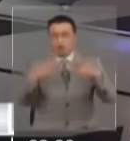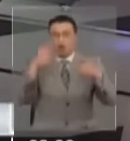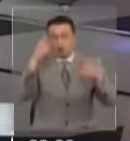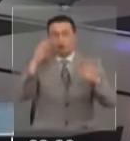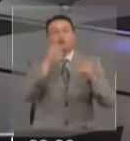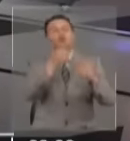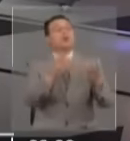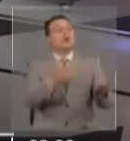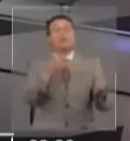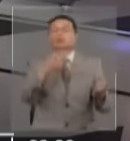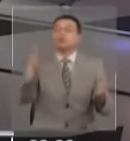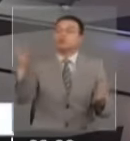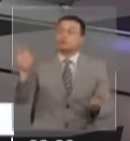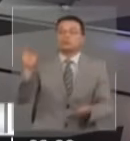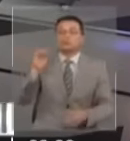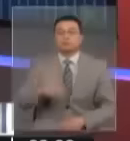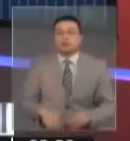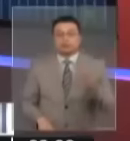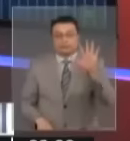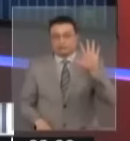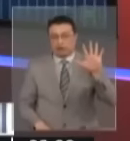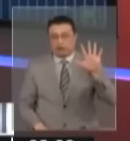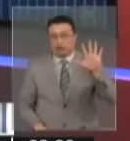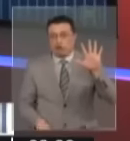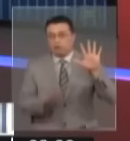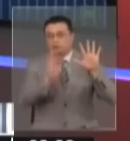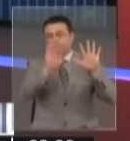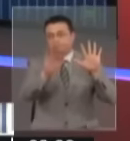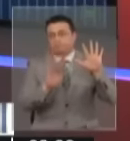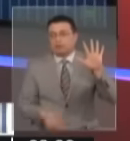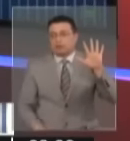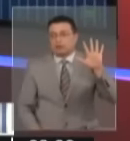número. 5. Vamos con el 5 entonces.